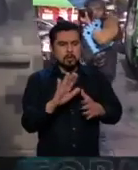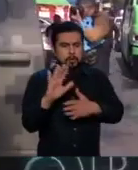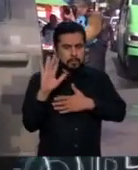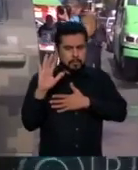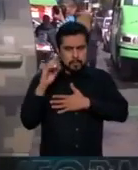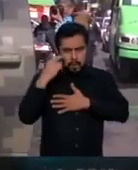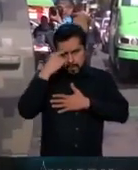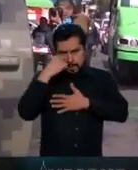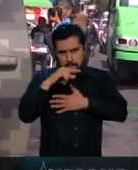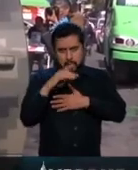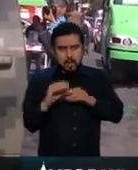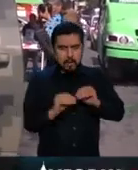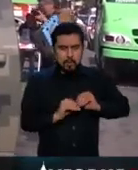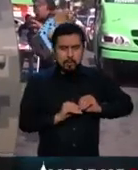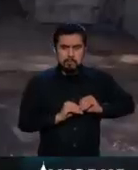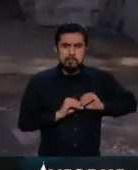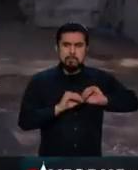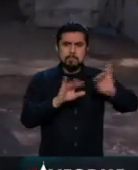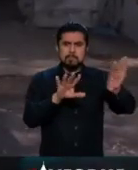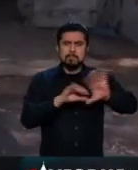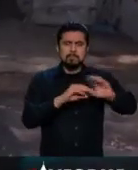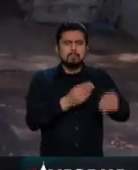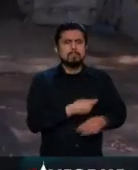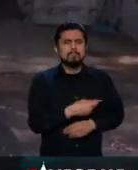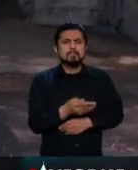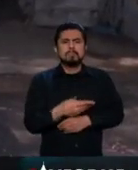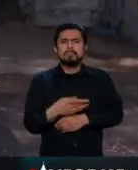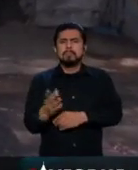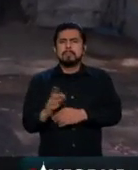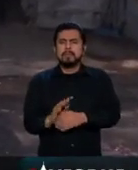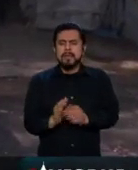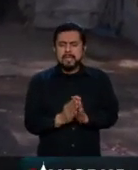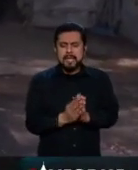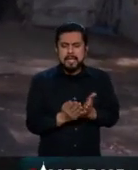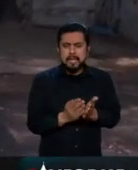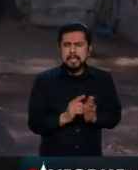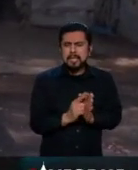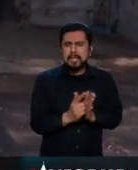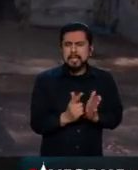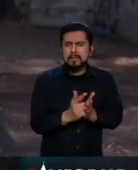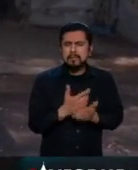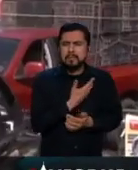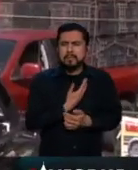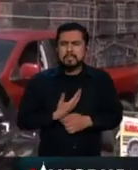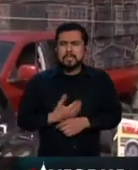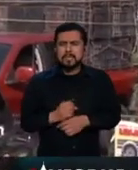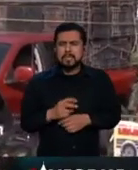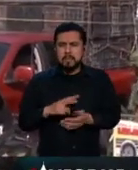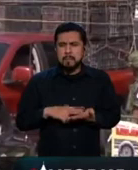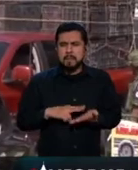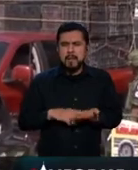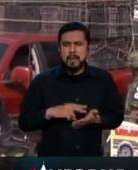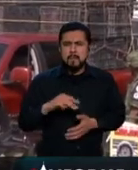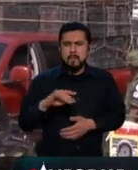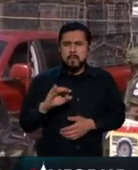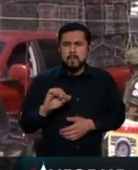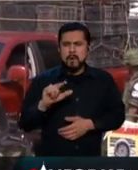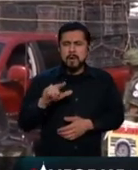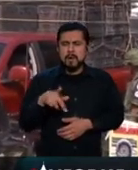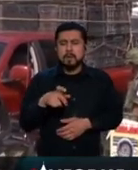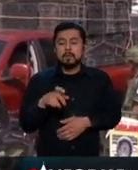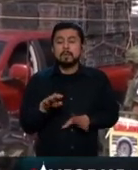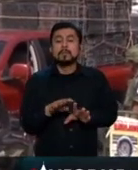la distribución de la cartilla moral. Estamos hablando del primer año de gobierno. También es muy importante